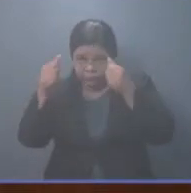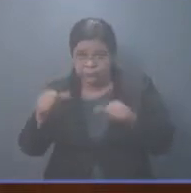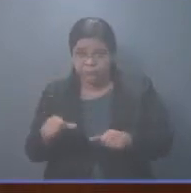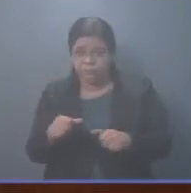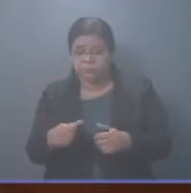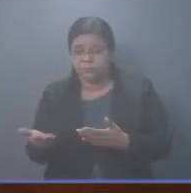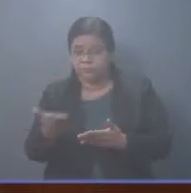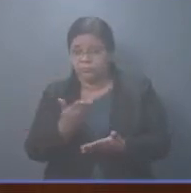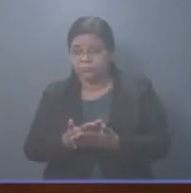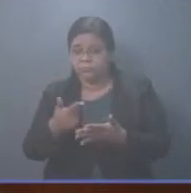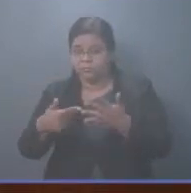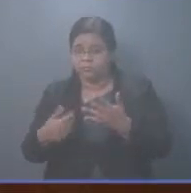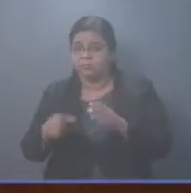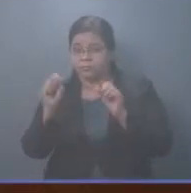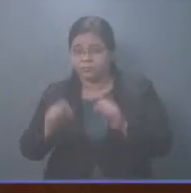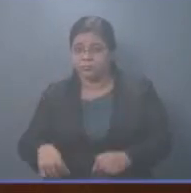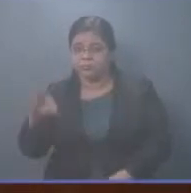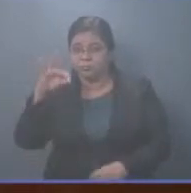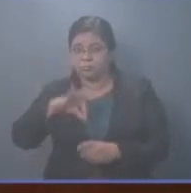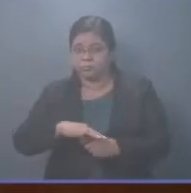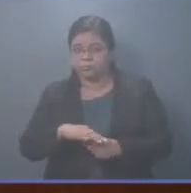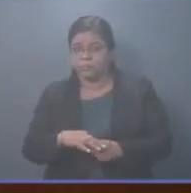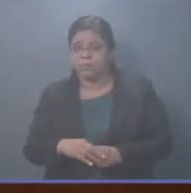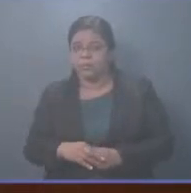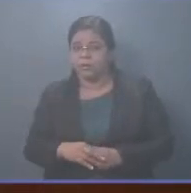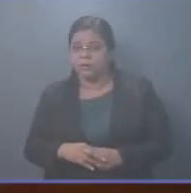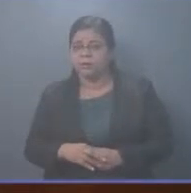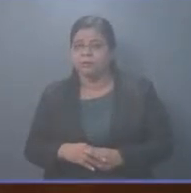con esta propuesta, a favor de emitir su voto.